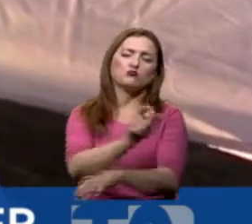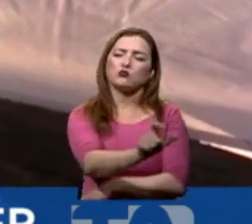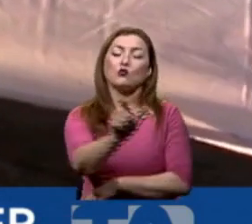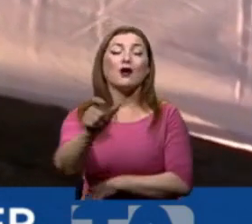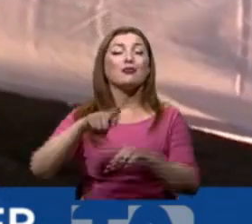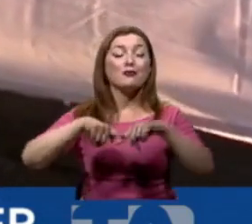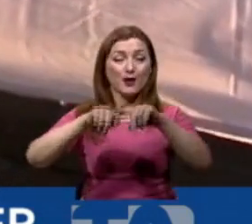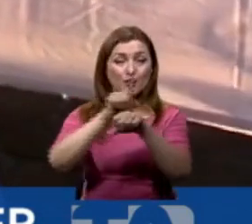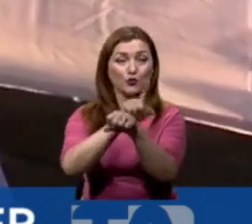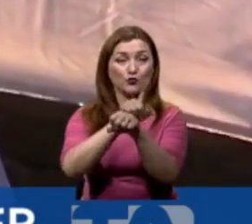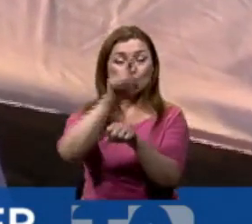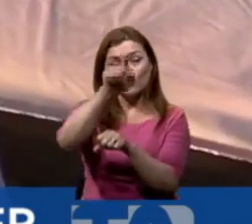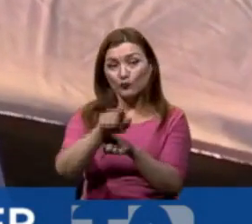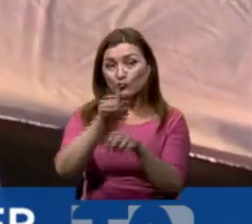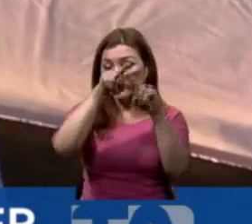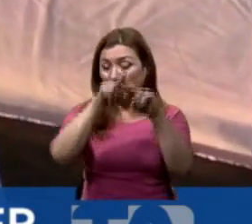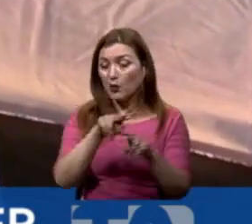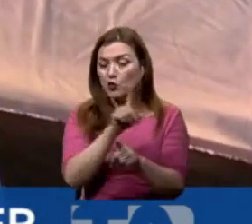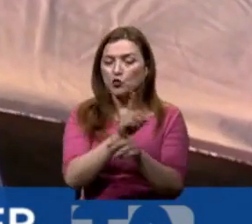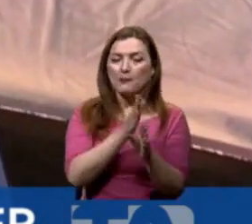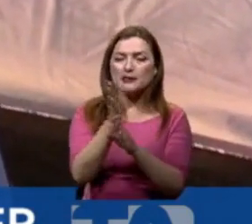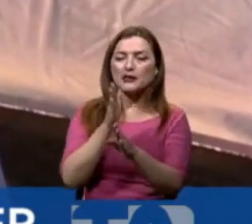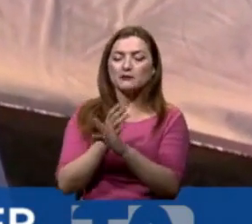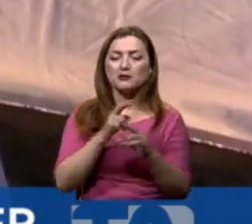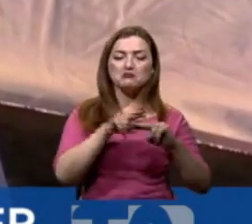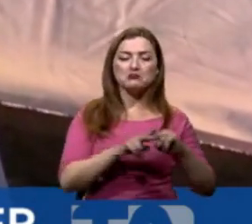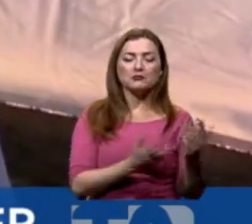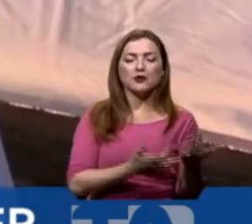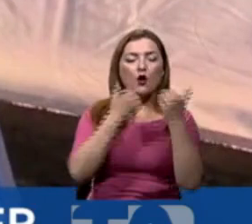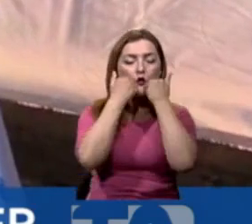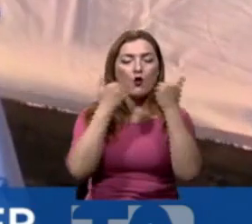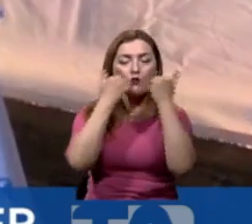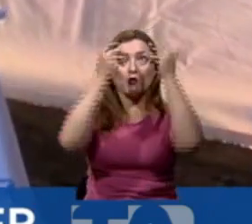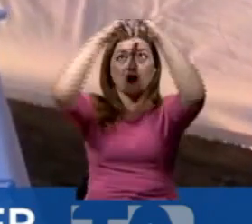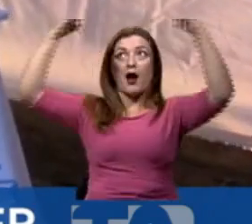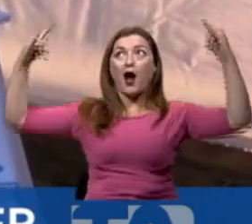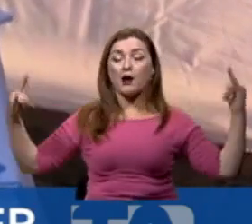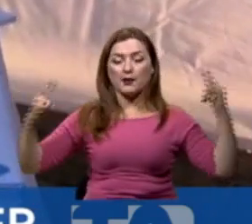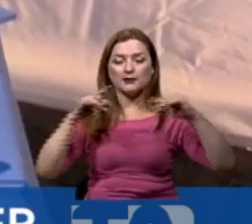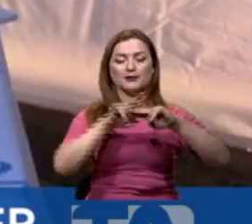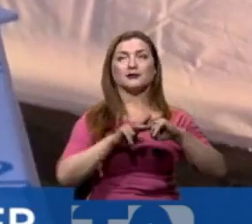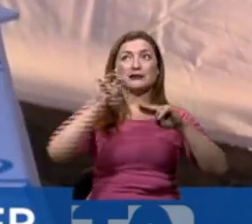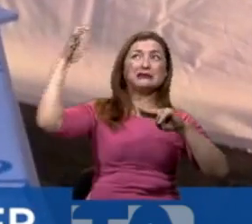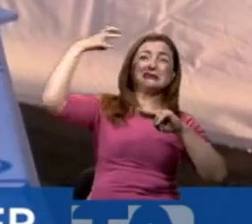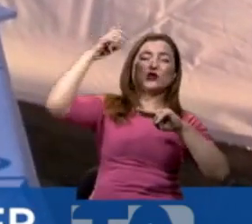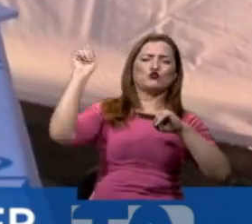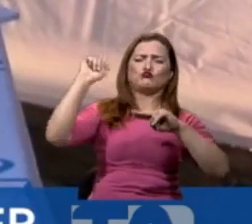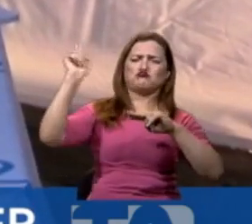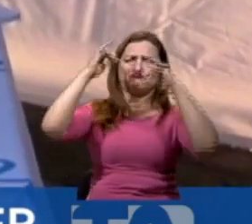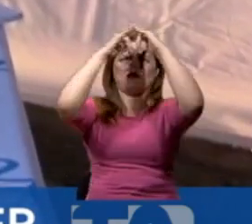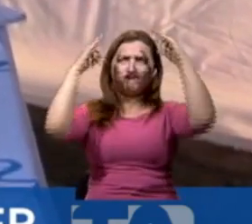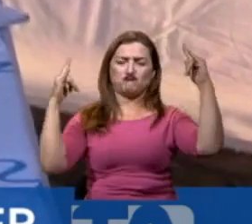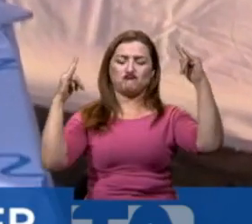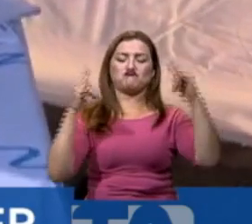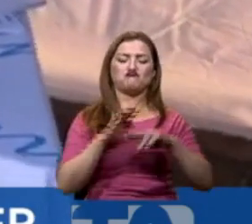del médico que quiere que le revise, espera sentado, cómodo, hemos puesto carpas para que el sol no